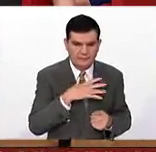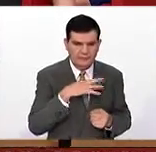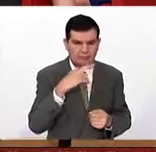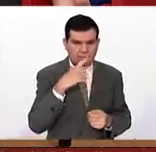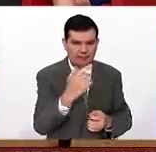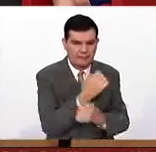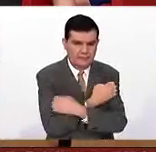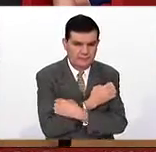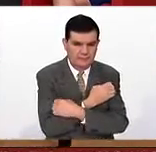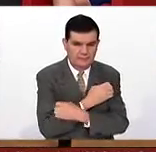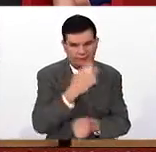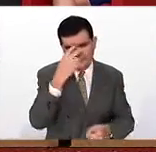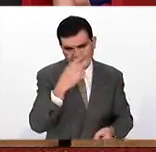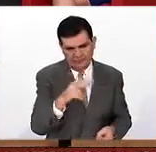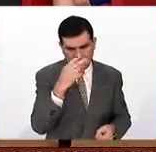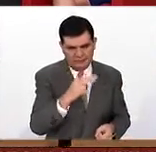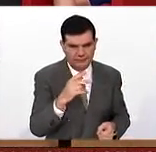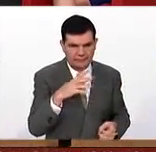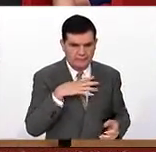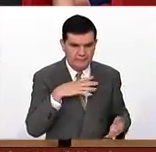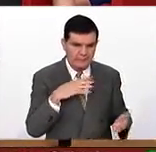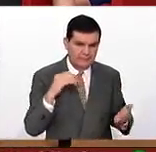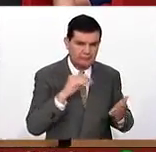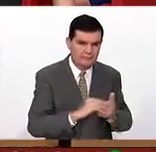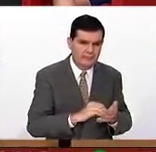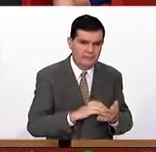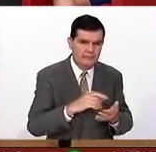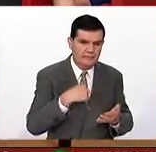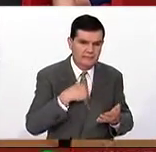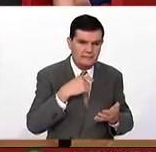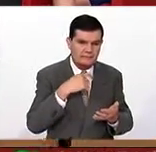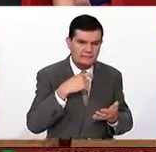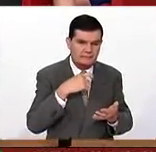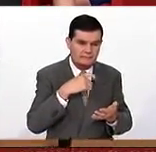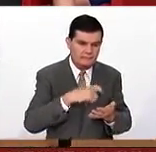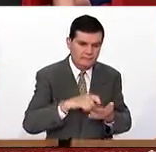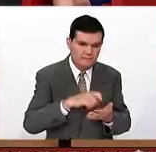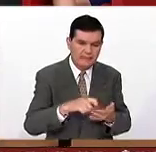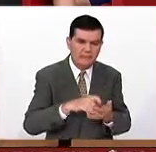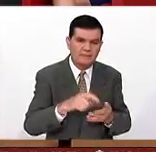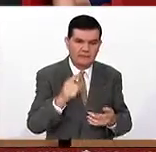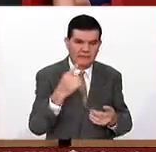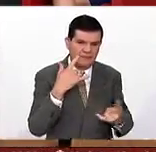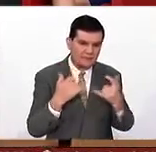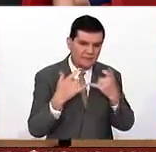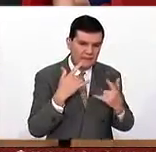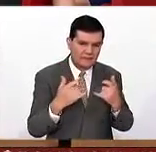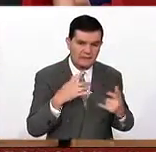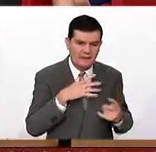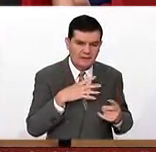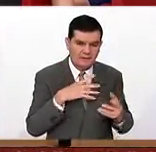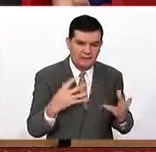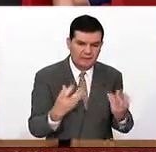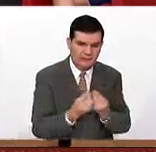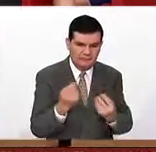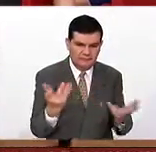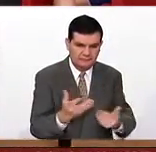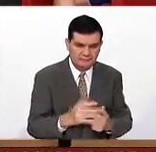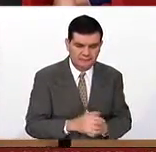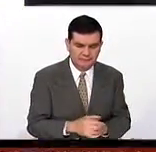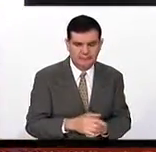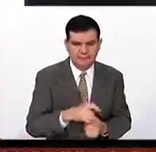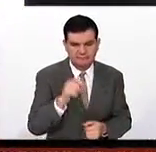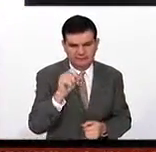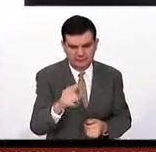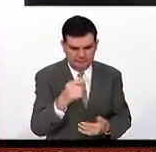educación de los mexicanos pues a la hora de consumir y cómo han funcionado todos estos esfuerzos que ustedes hacen en términos